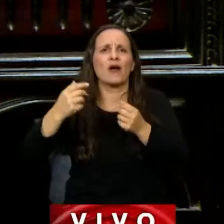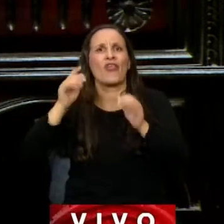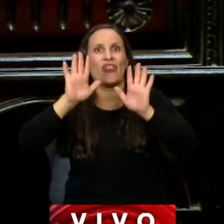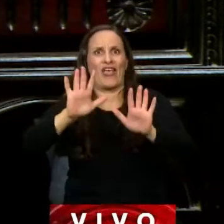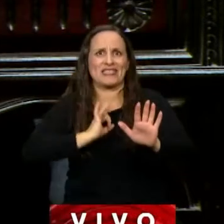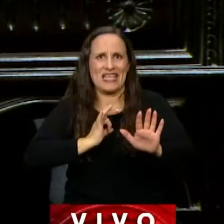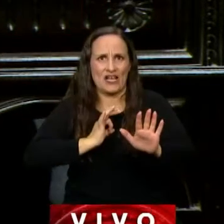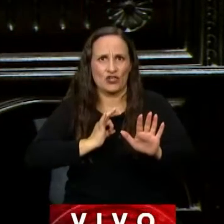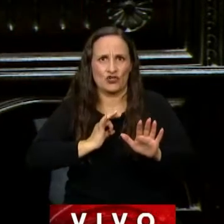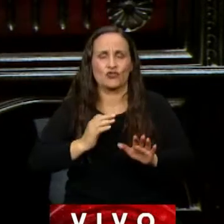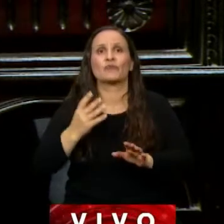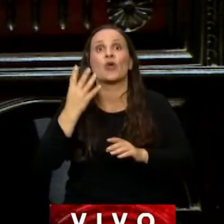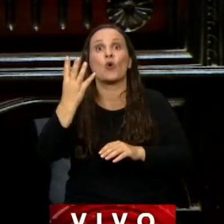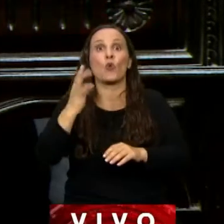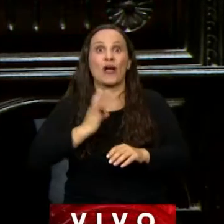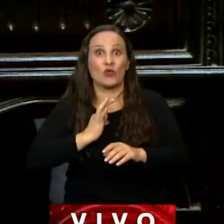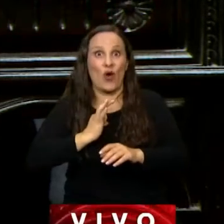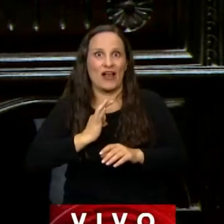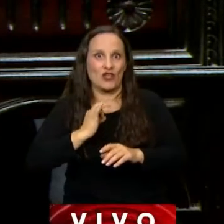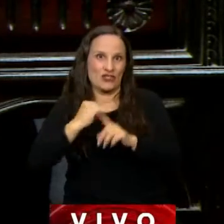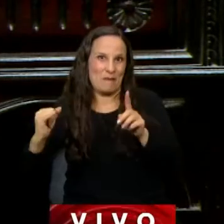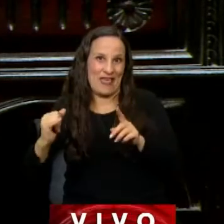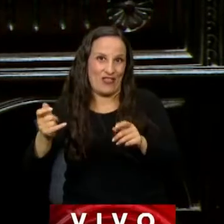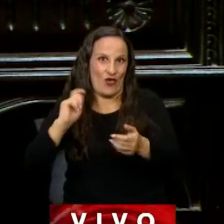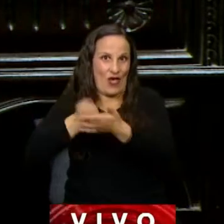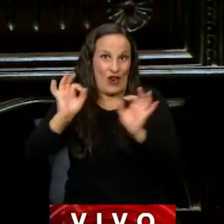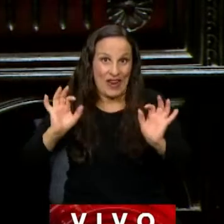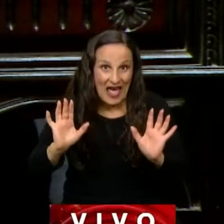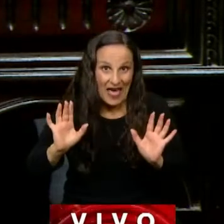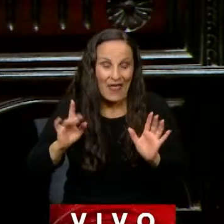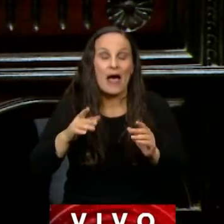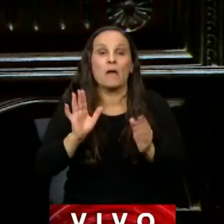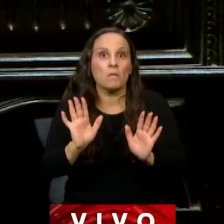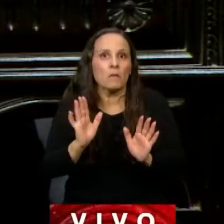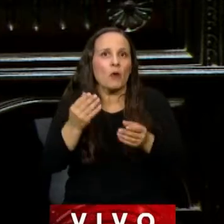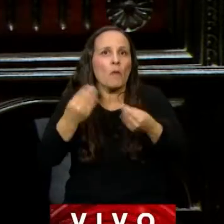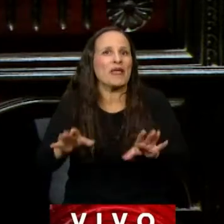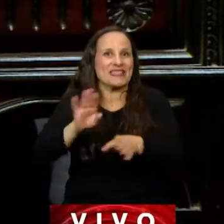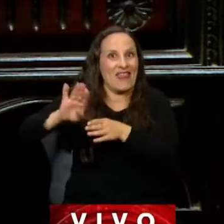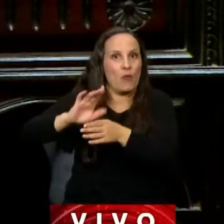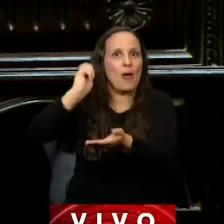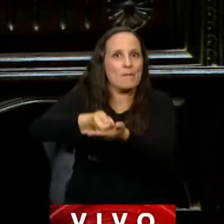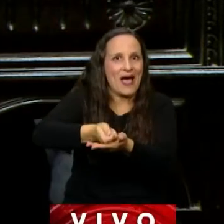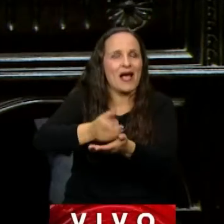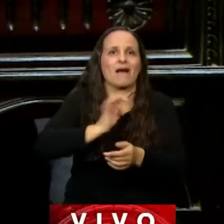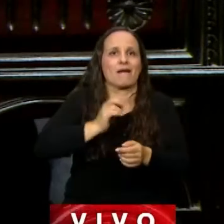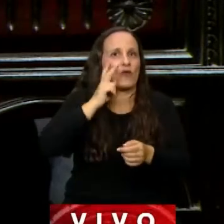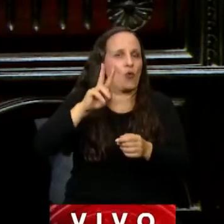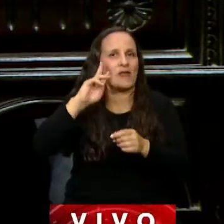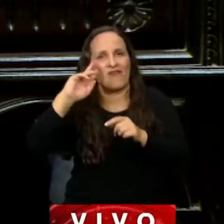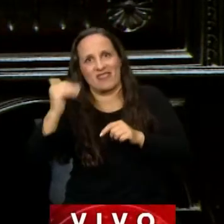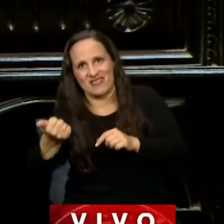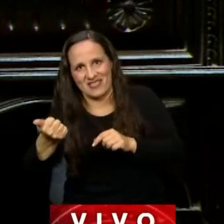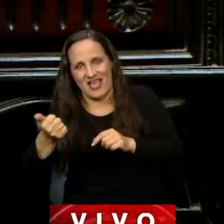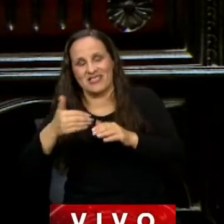con un periodo de 4 años y medio de gracia, lo que implica que comenzará a pagarse esta deuda a partir de 2026